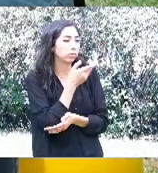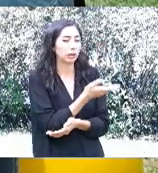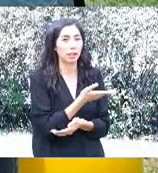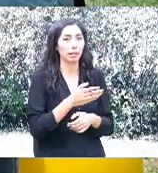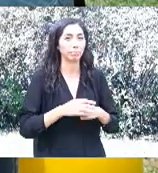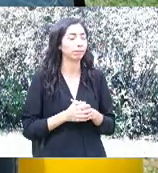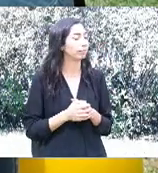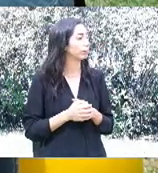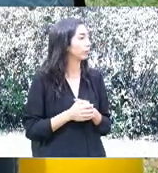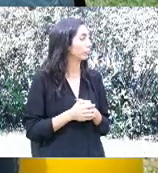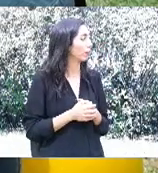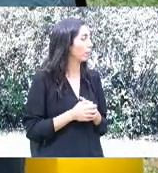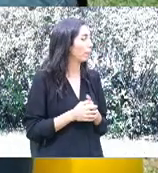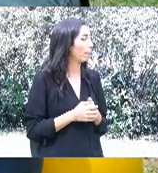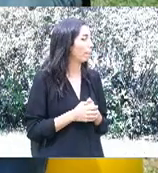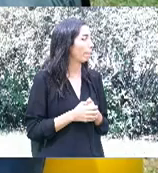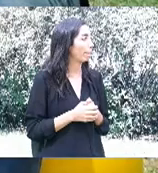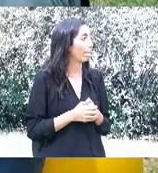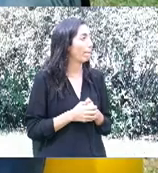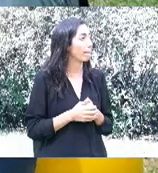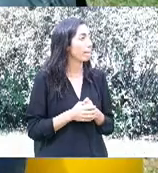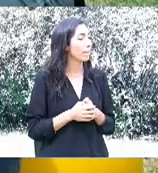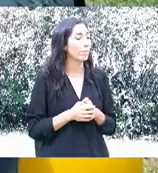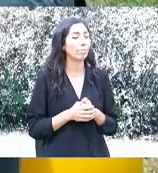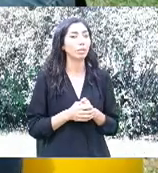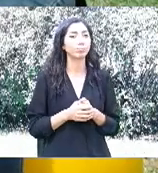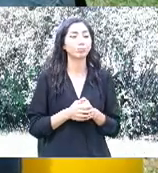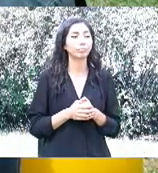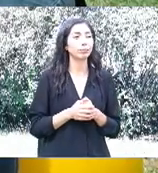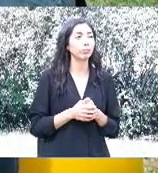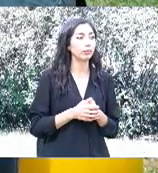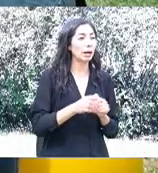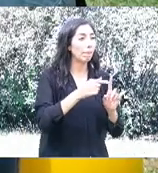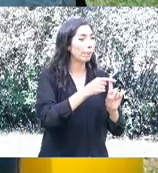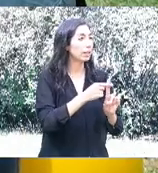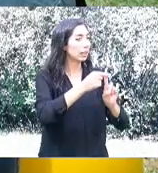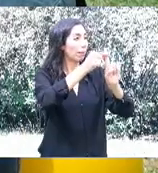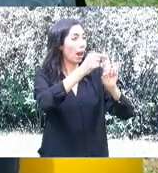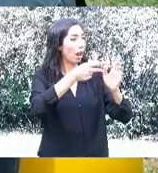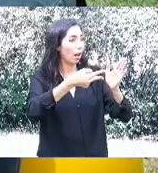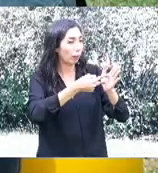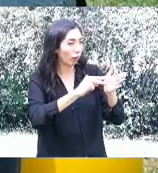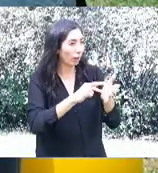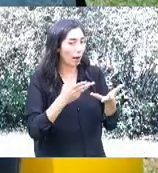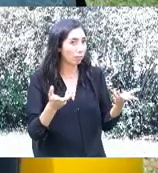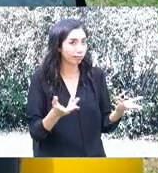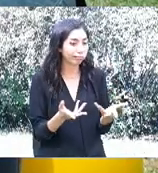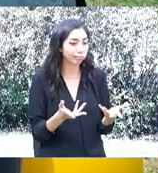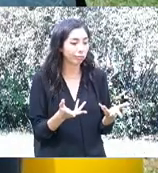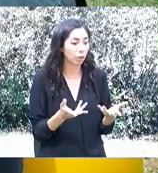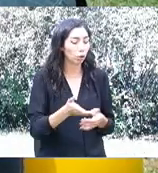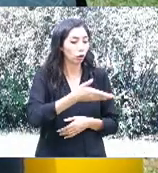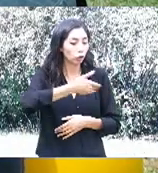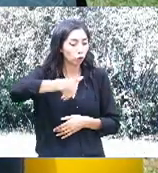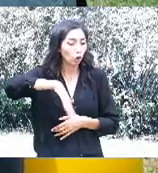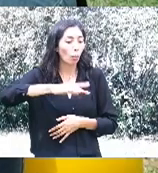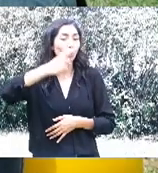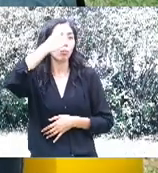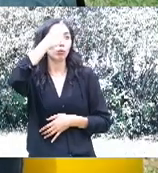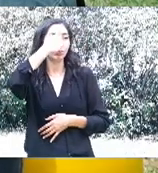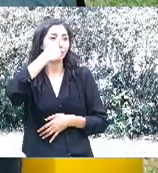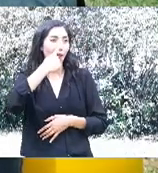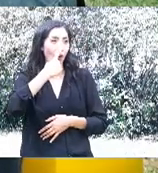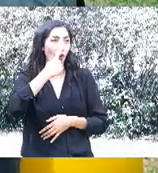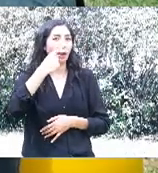distintas dificultades bueno nuestra mayor dificultad es que somos eh un museo un monumento